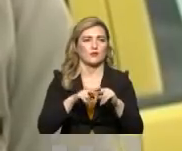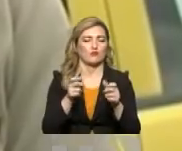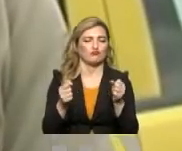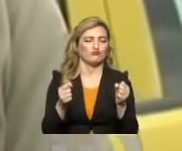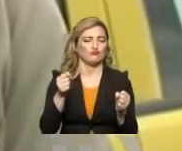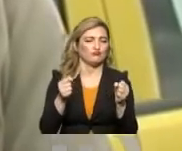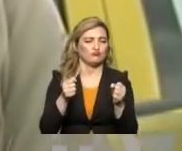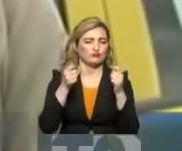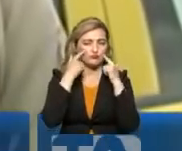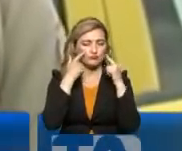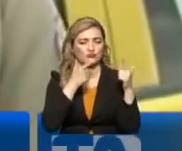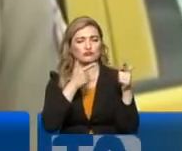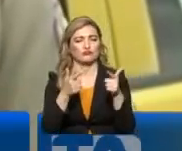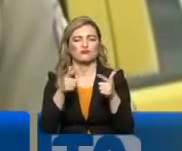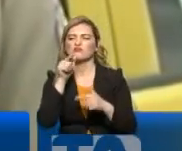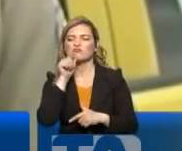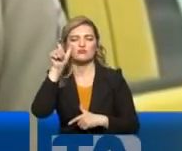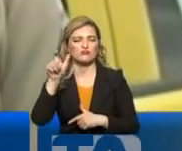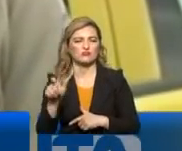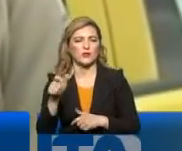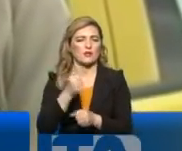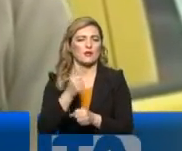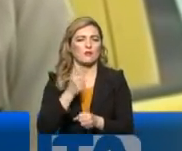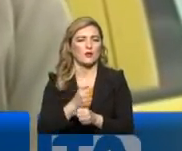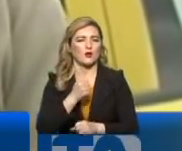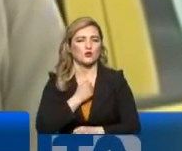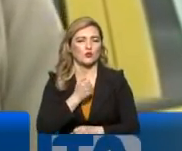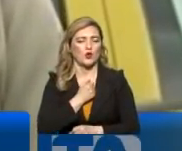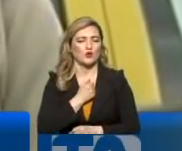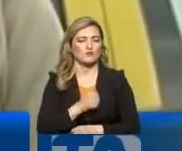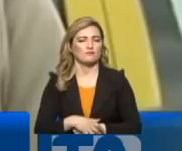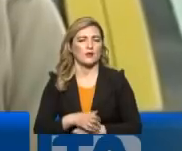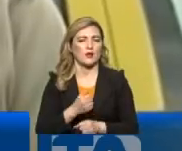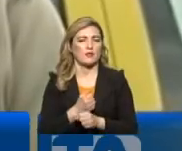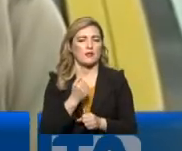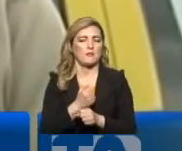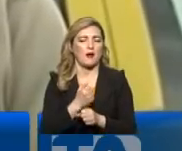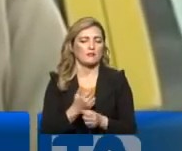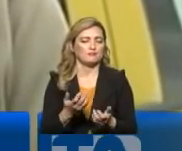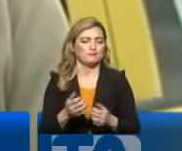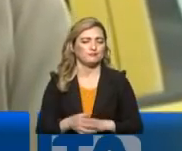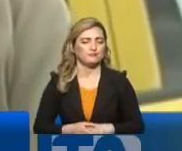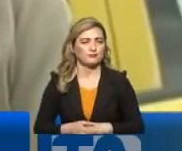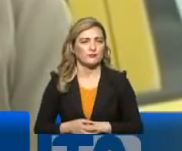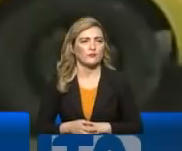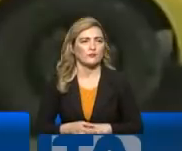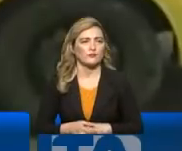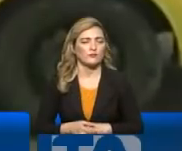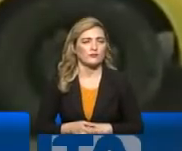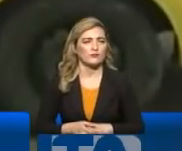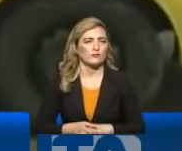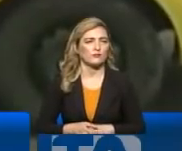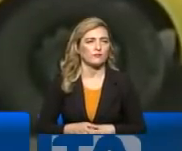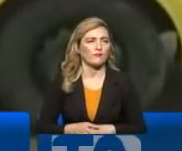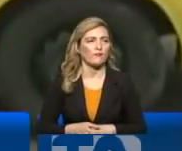puesto que nos han indicado que no son los dueños de las unidades, sino están entregando en arriendo a los conductores. En